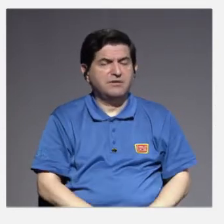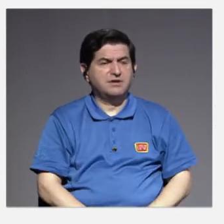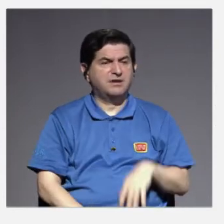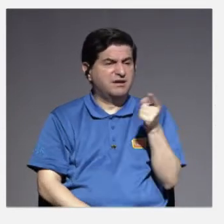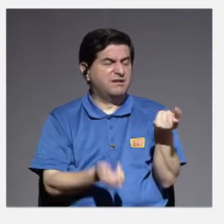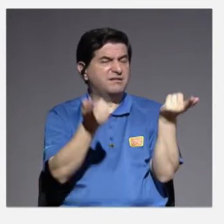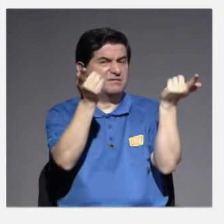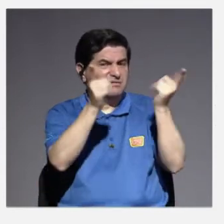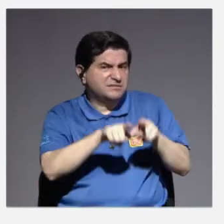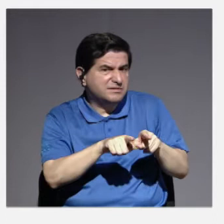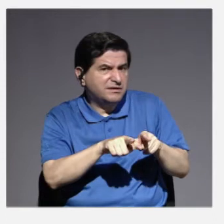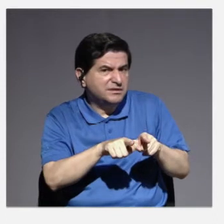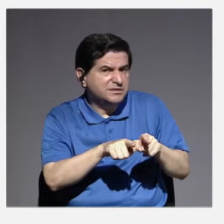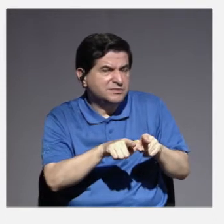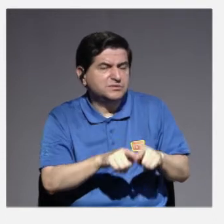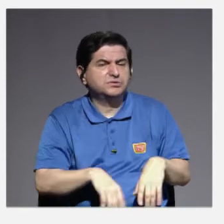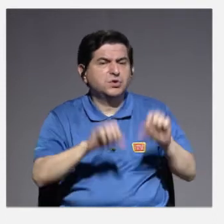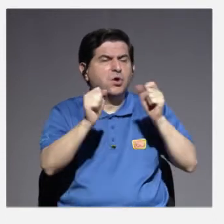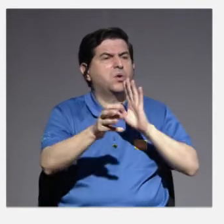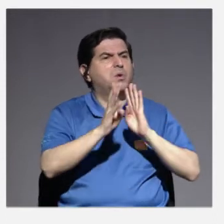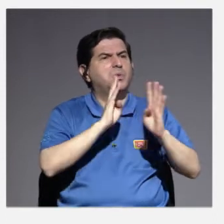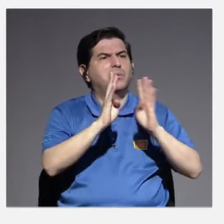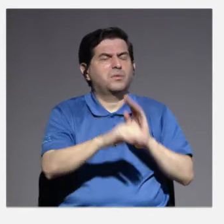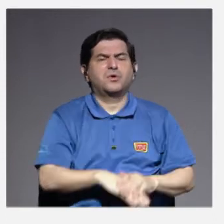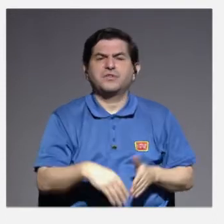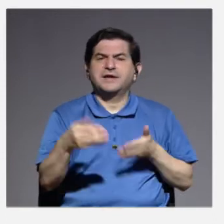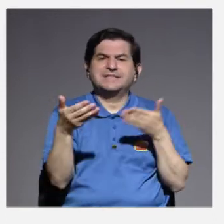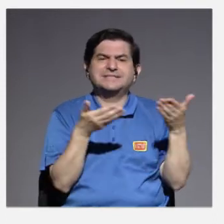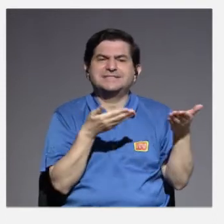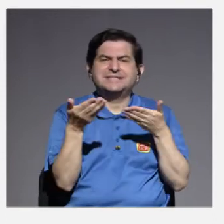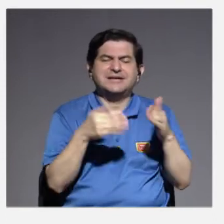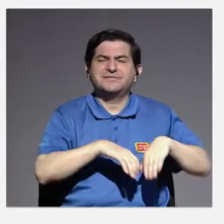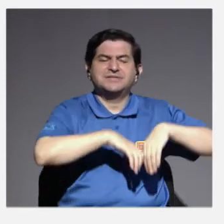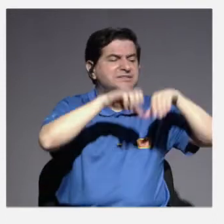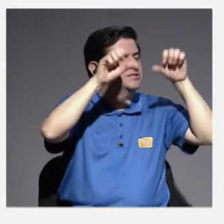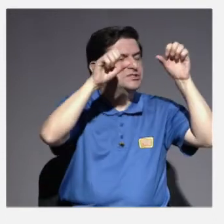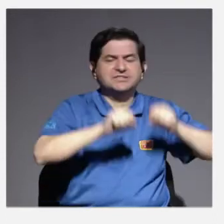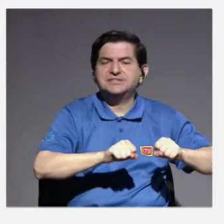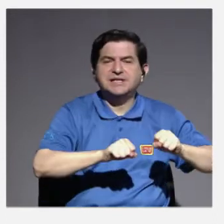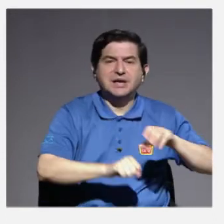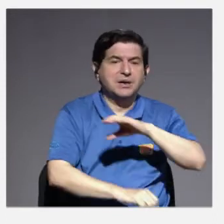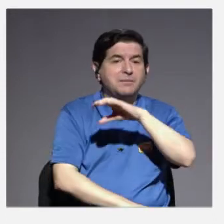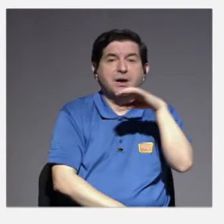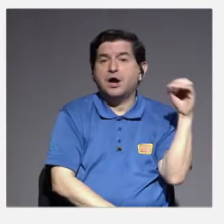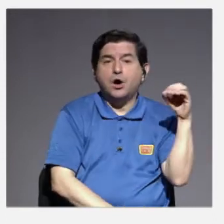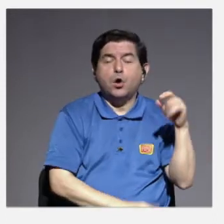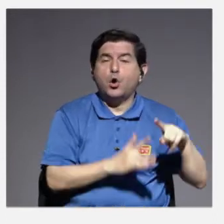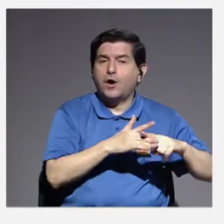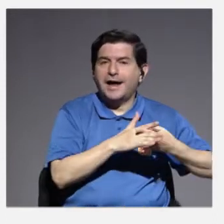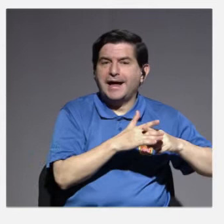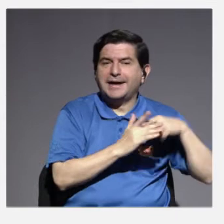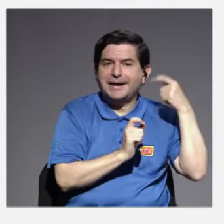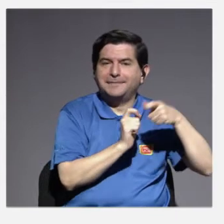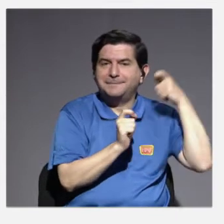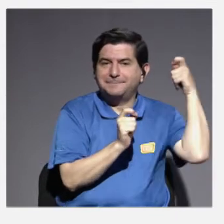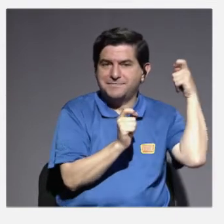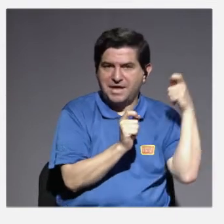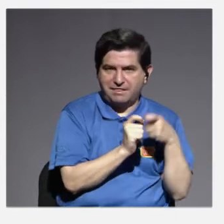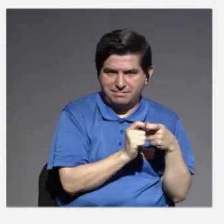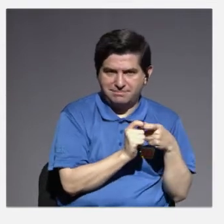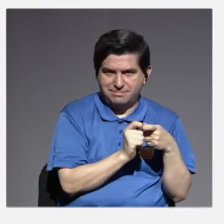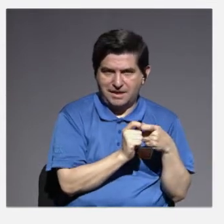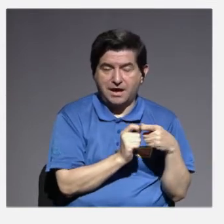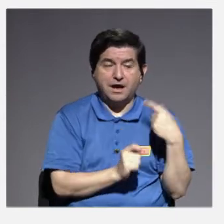básicamente se puede hablar de servicios, sistemas o, por ejemplo, herramientas específicas, ¿verdad?